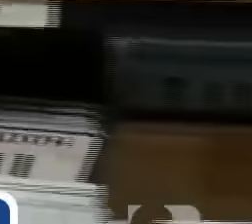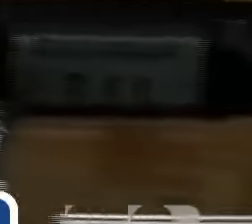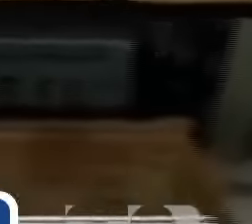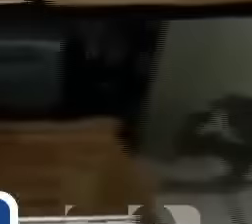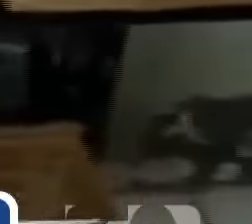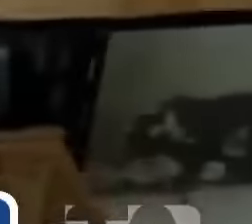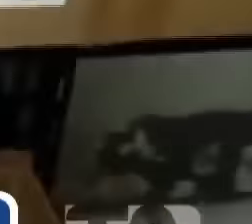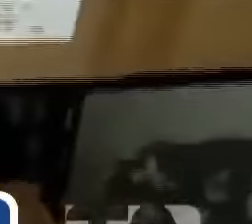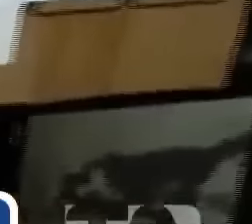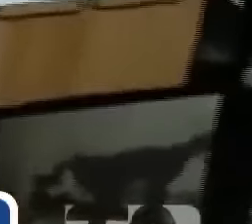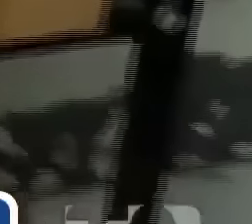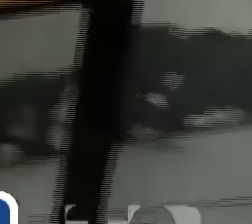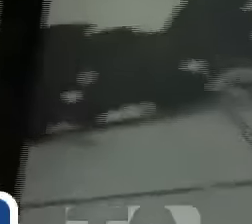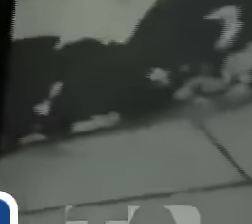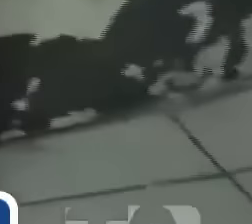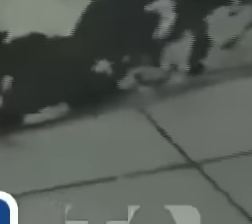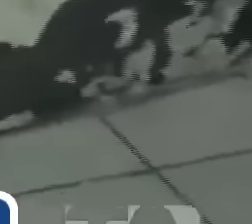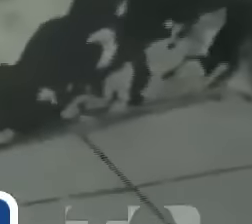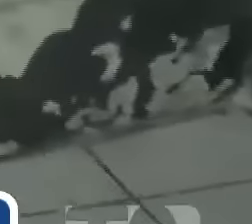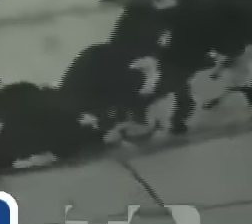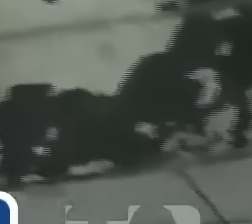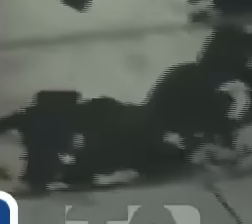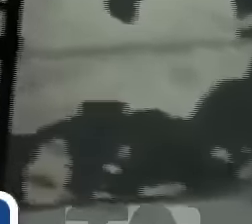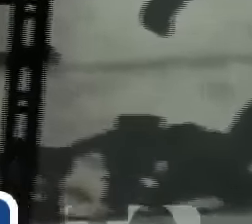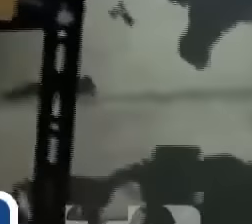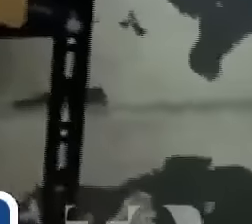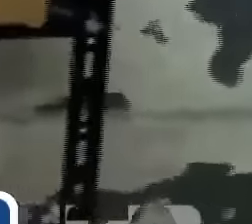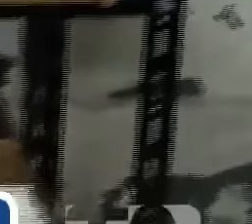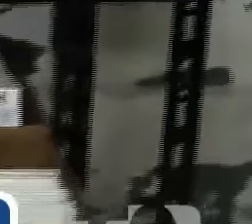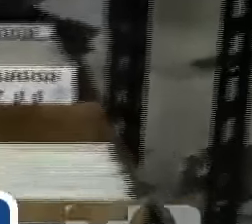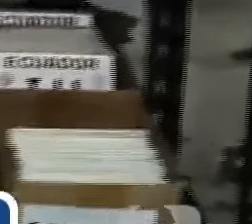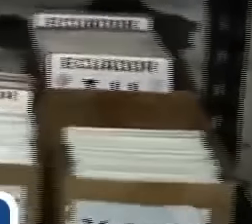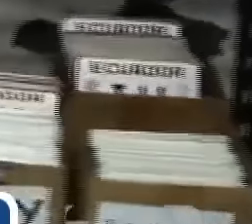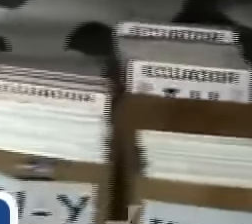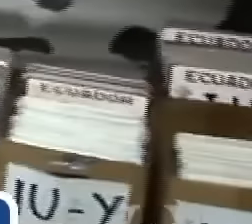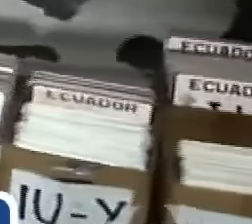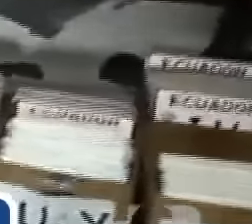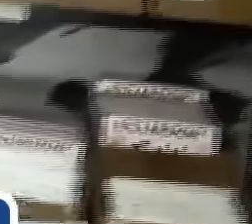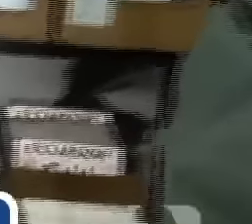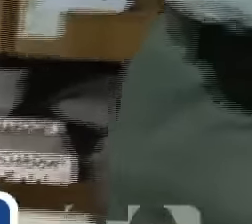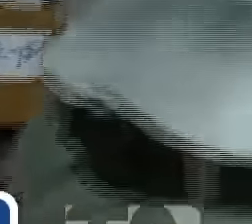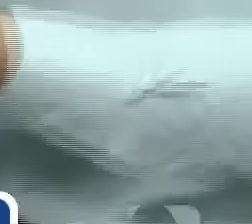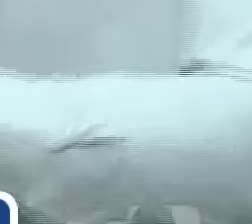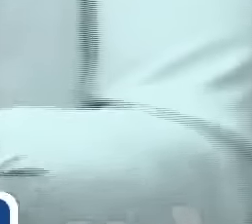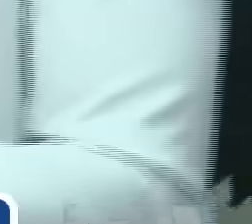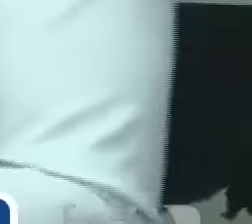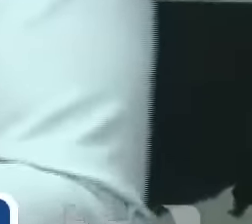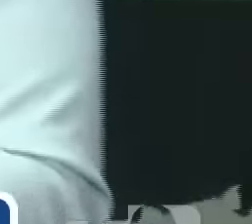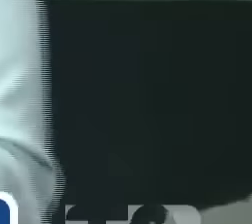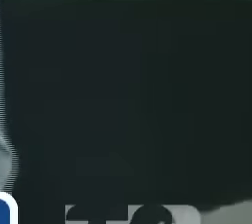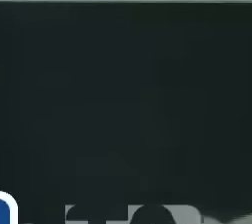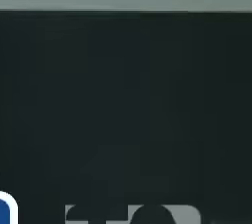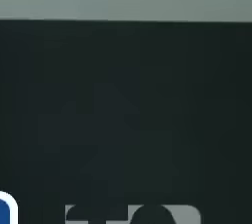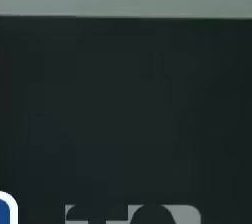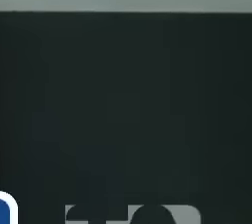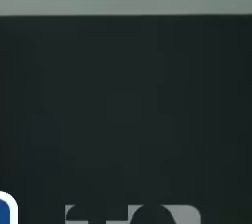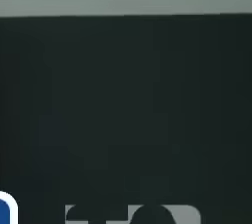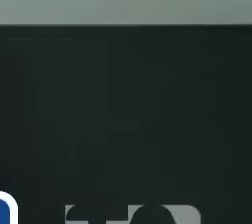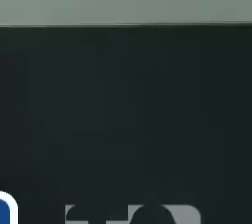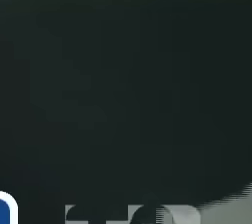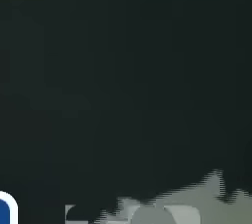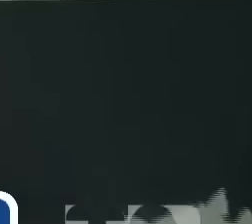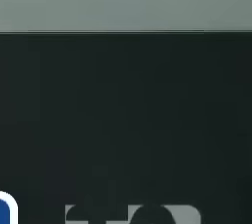página de la Agencia Metropolitana de Tránsito para consultar el estado de su placa. Ahí va a poder digitarla. Hay una opción donde usted puede consultar, como